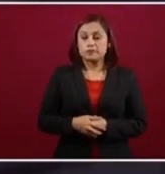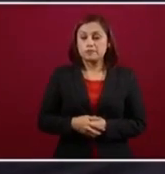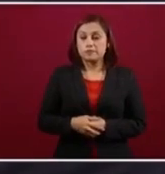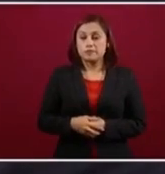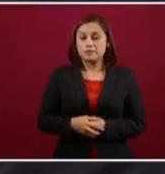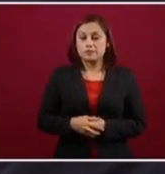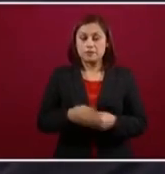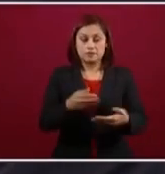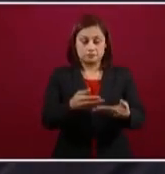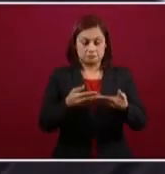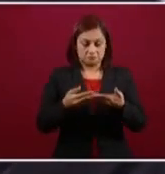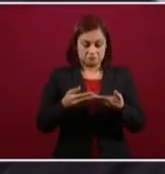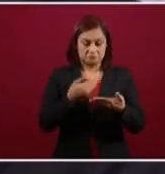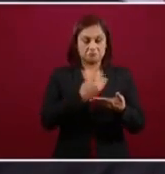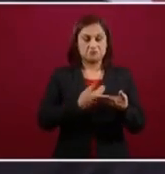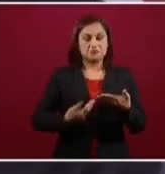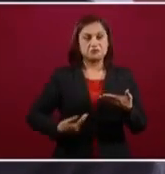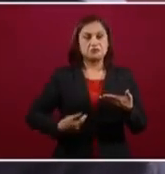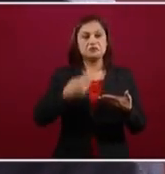y el presidente le dice: